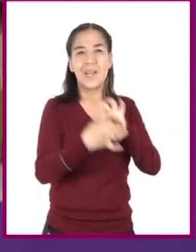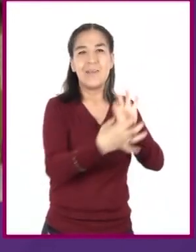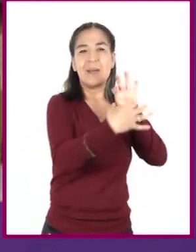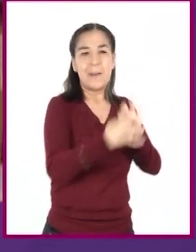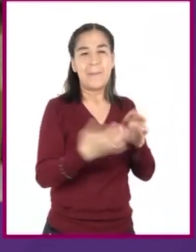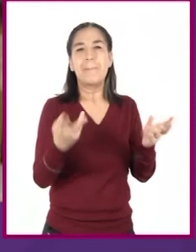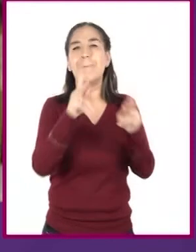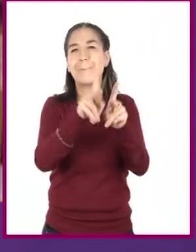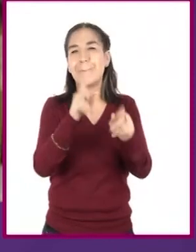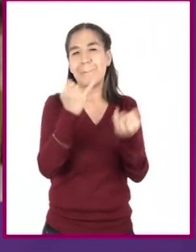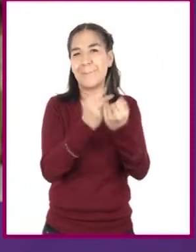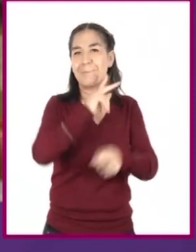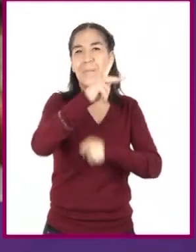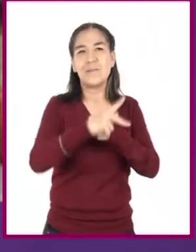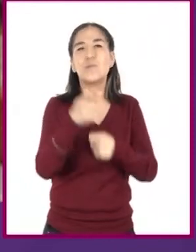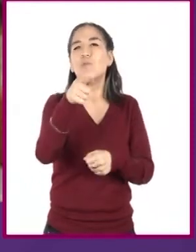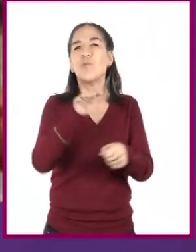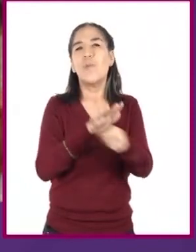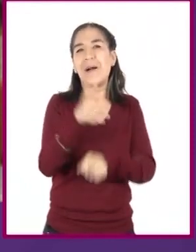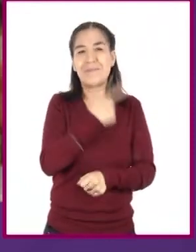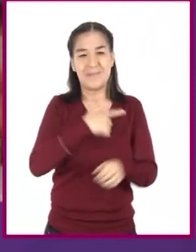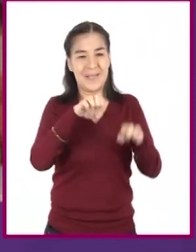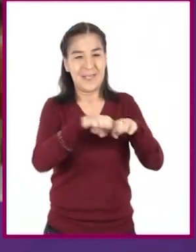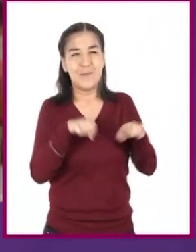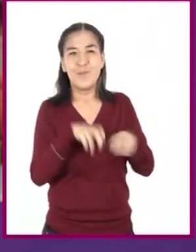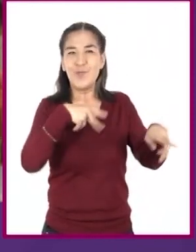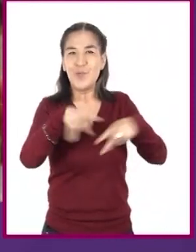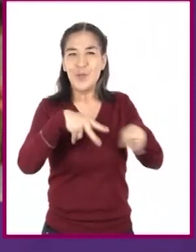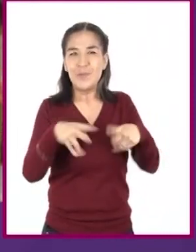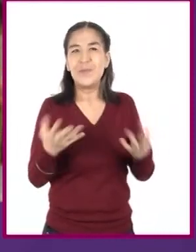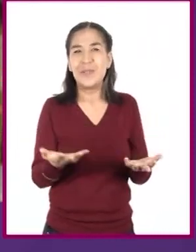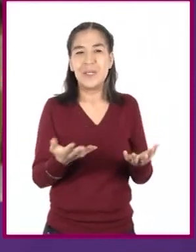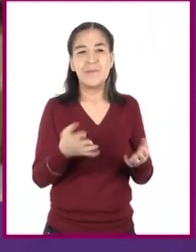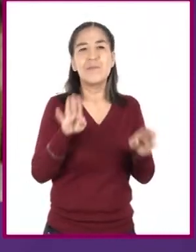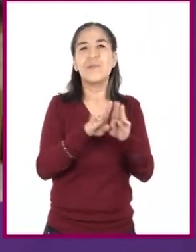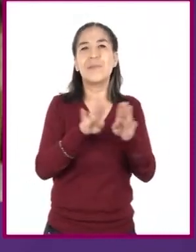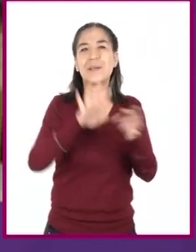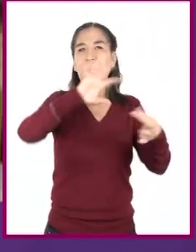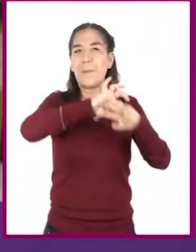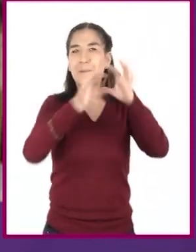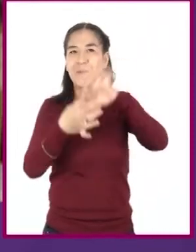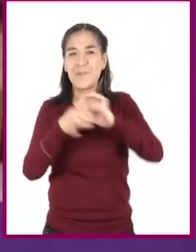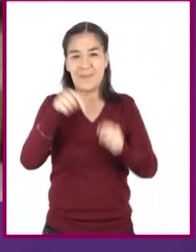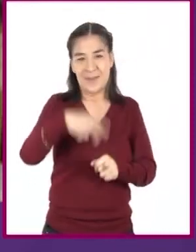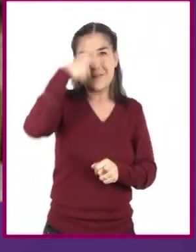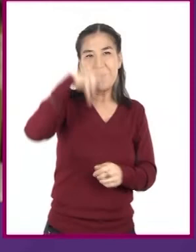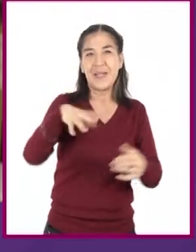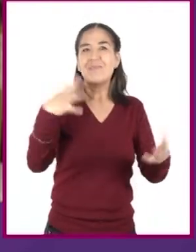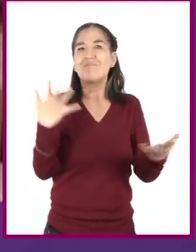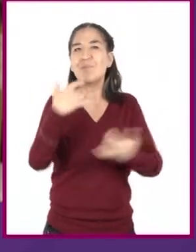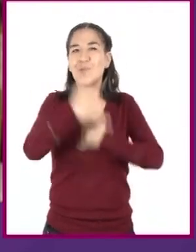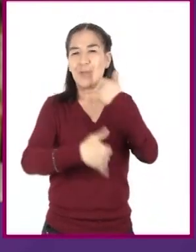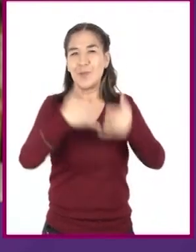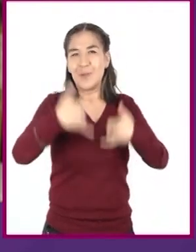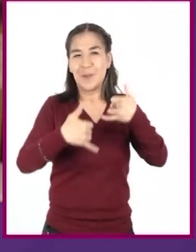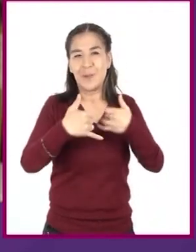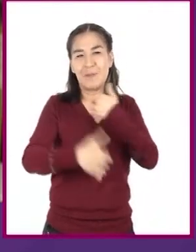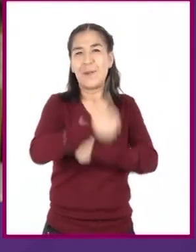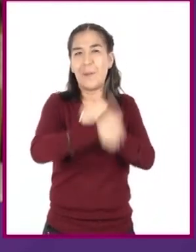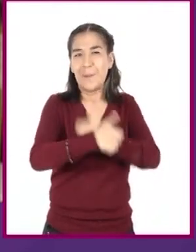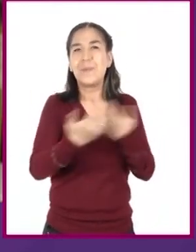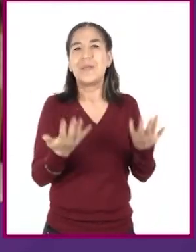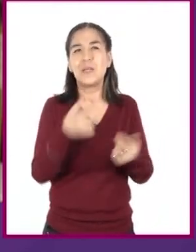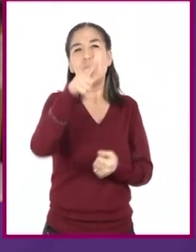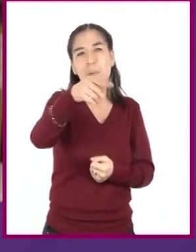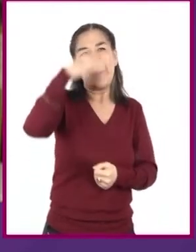el equipo de fútbol? ¿Qué tal cuando nuestro país compite en las Olimpiadas? Cuando pertenecemos a un grupo, sí les pido que